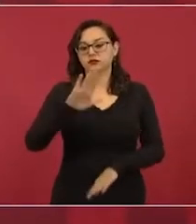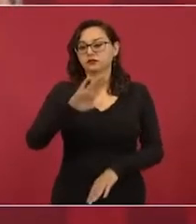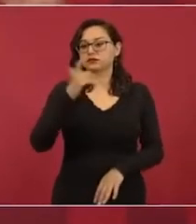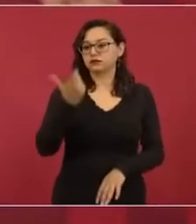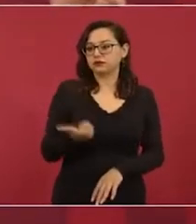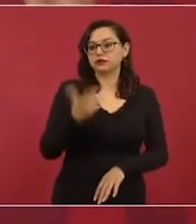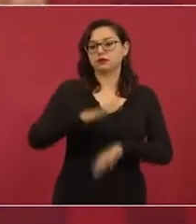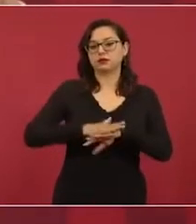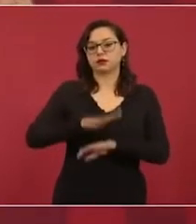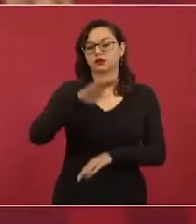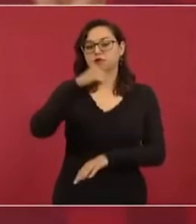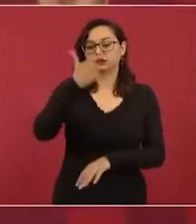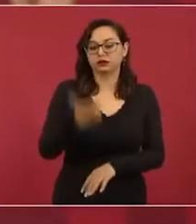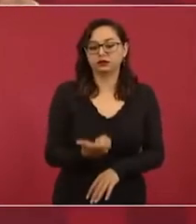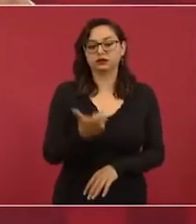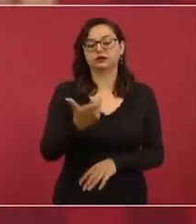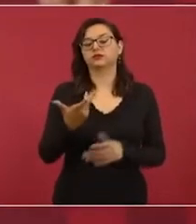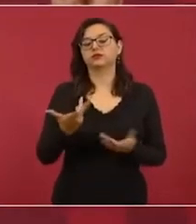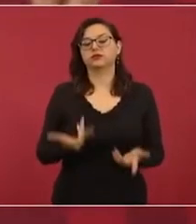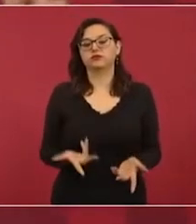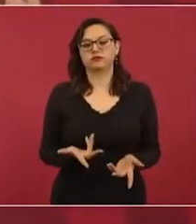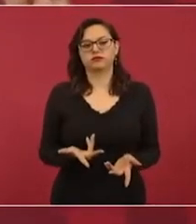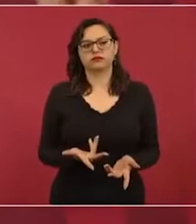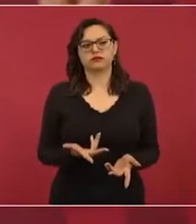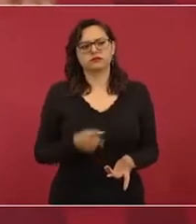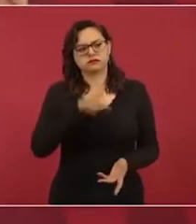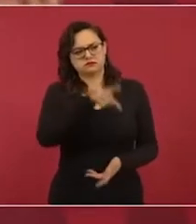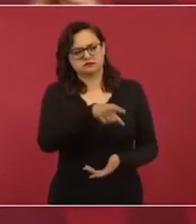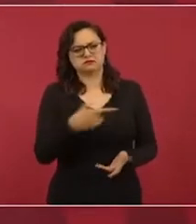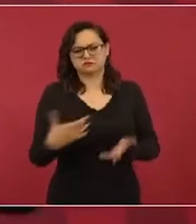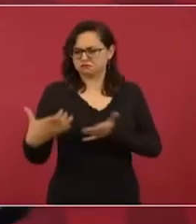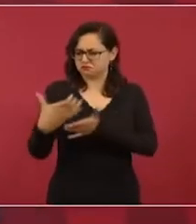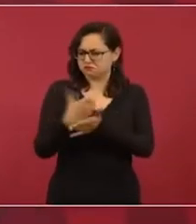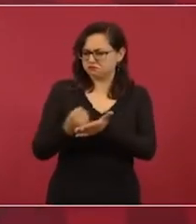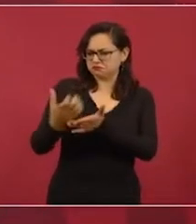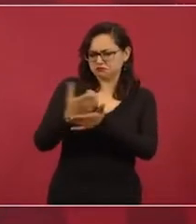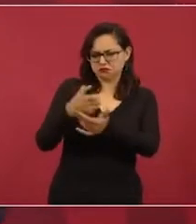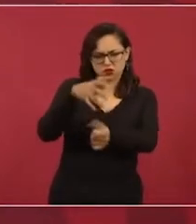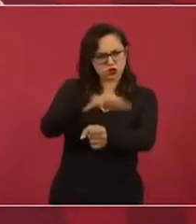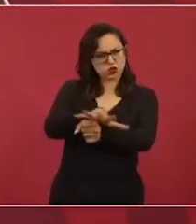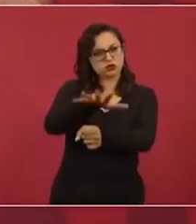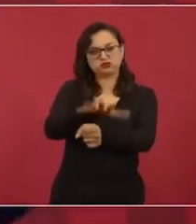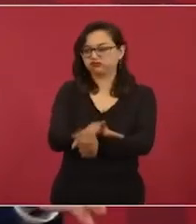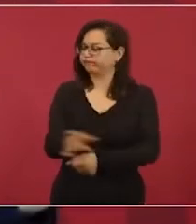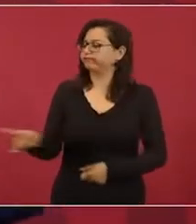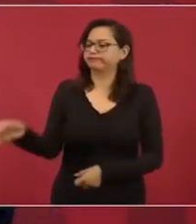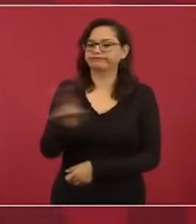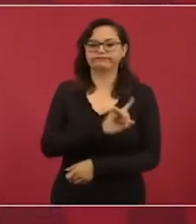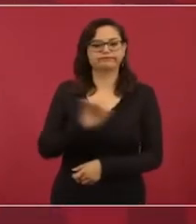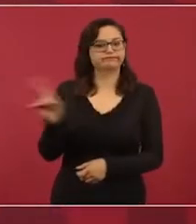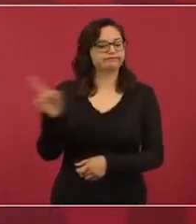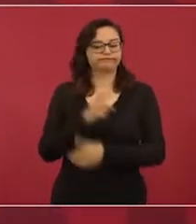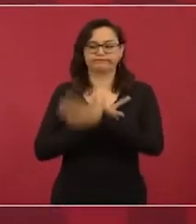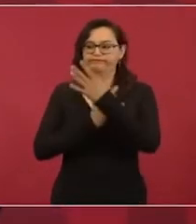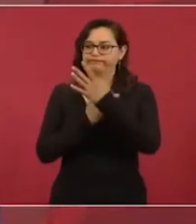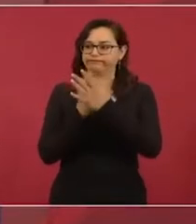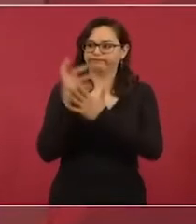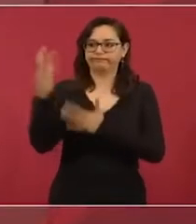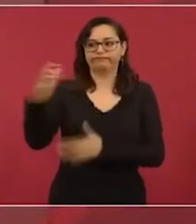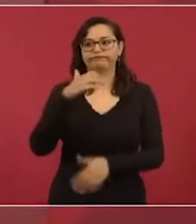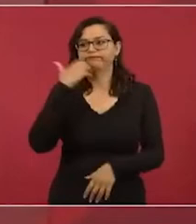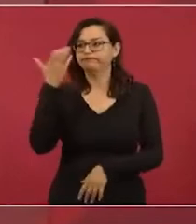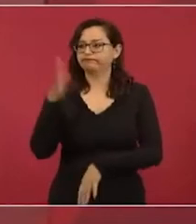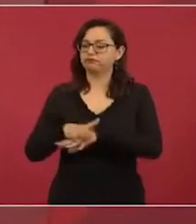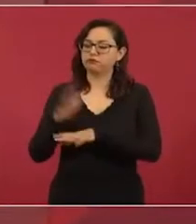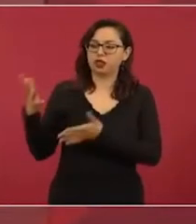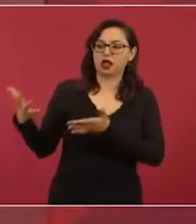No se conforman con utilidades razonables. Entonces, para que eso no suceda, para no